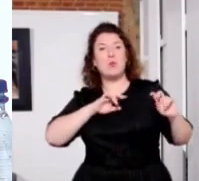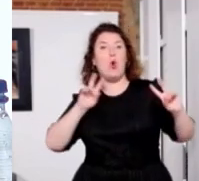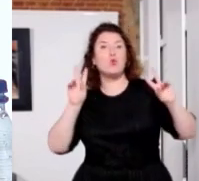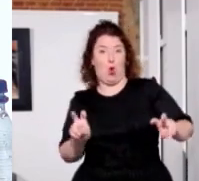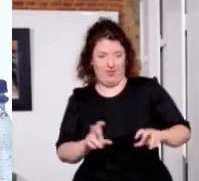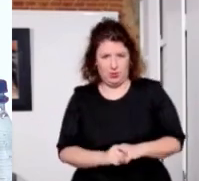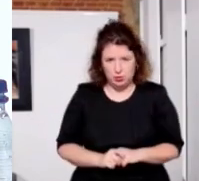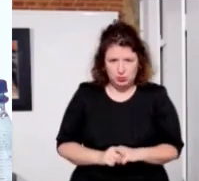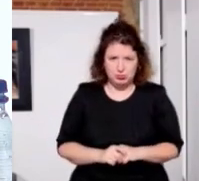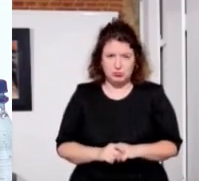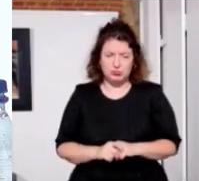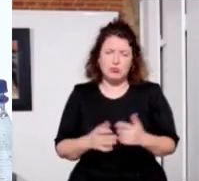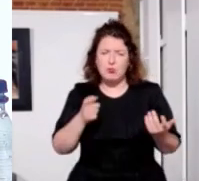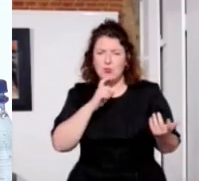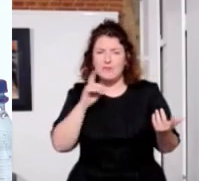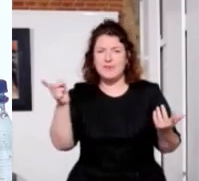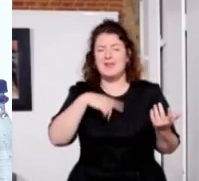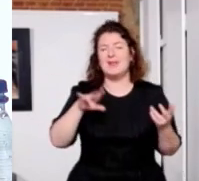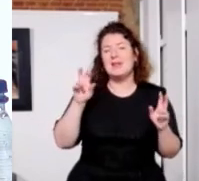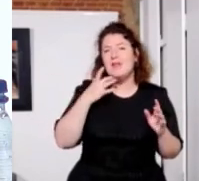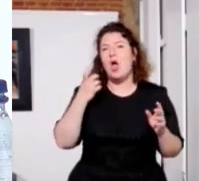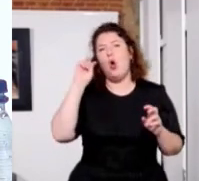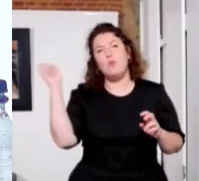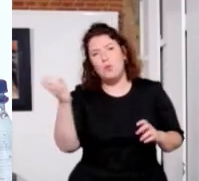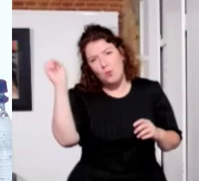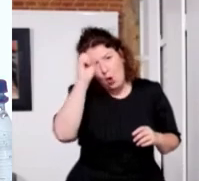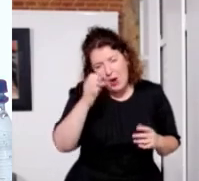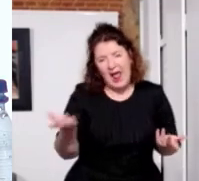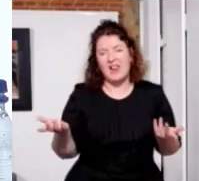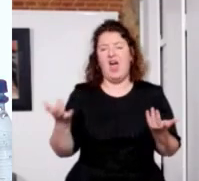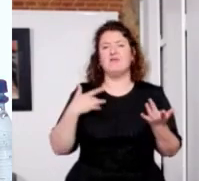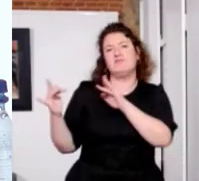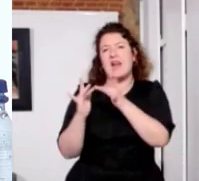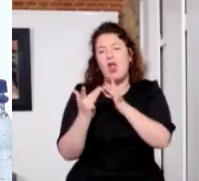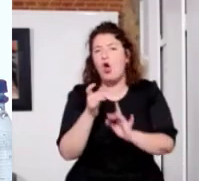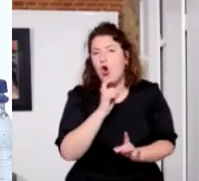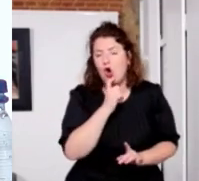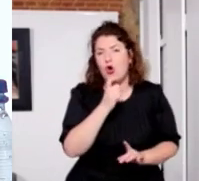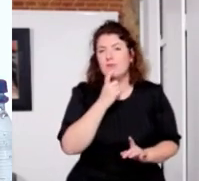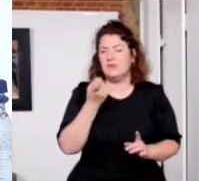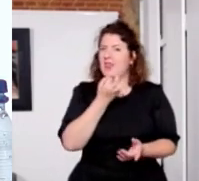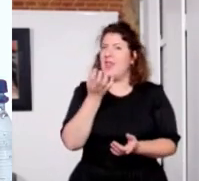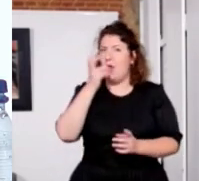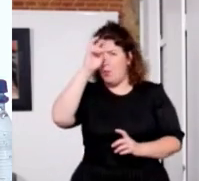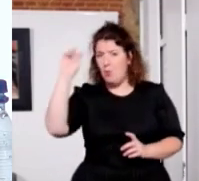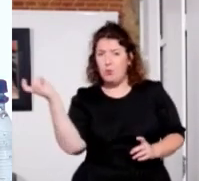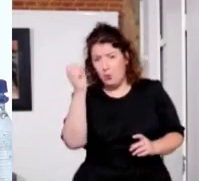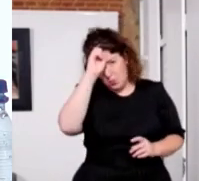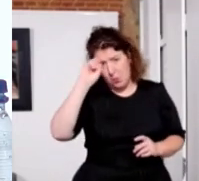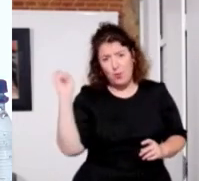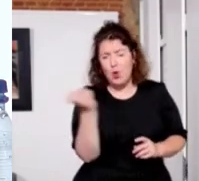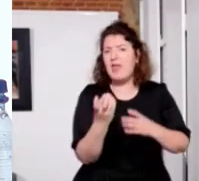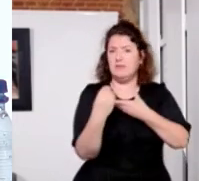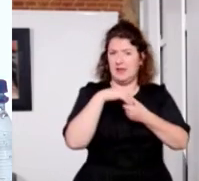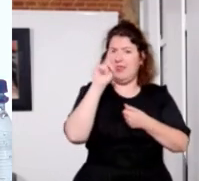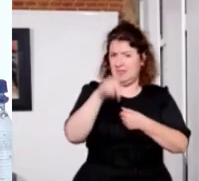yo hablo de esa relacionalidad, de esa pluralidad, tenemos que acoger esa pluralidad en el mundo